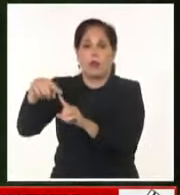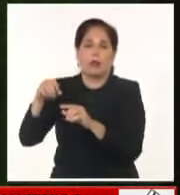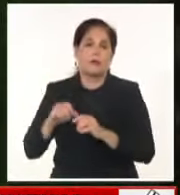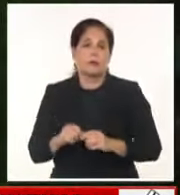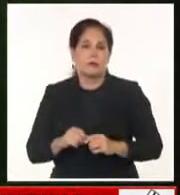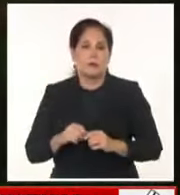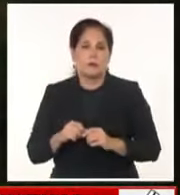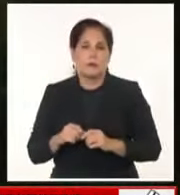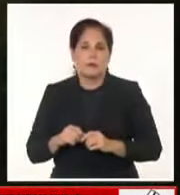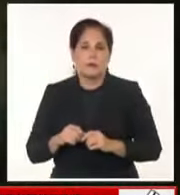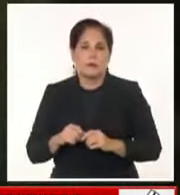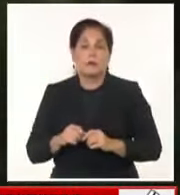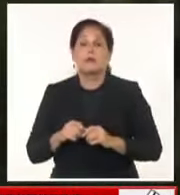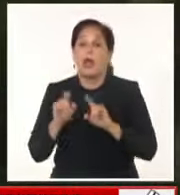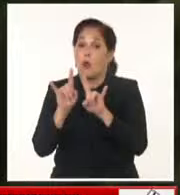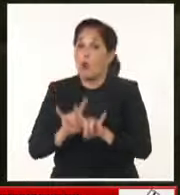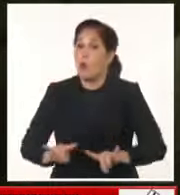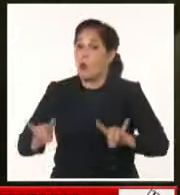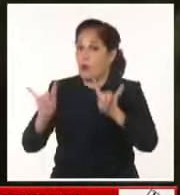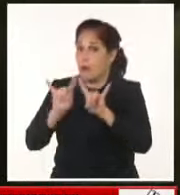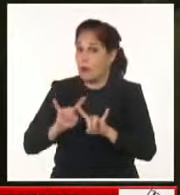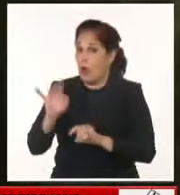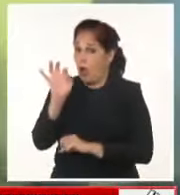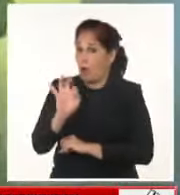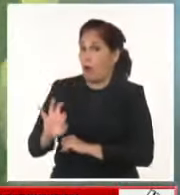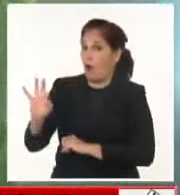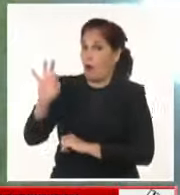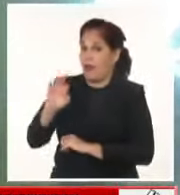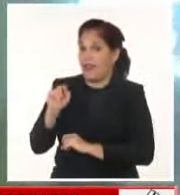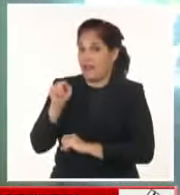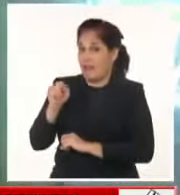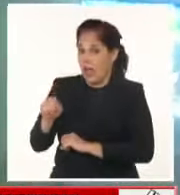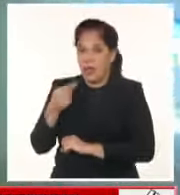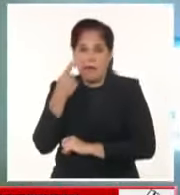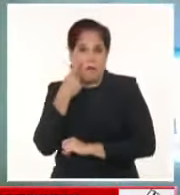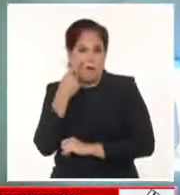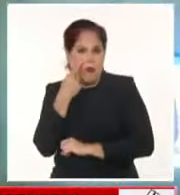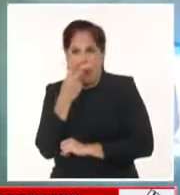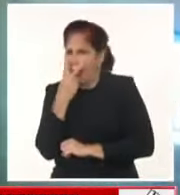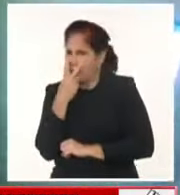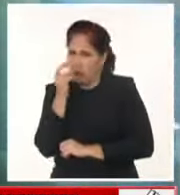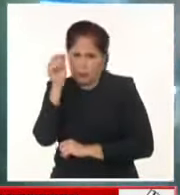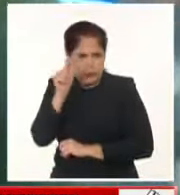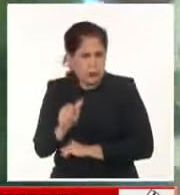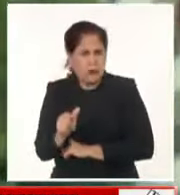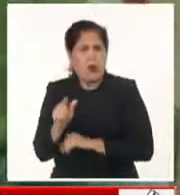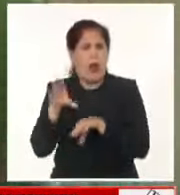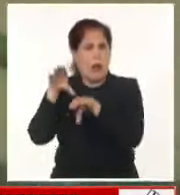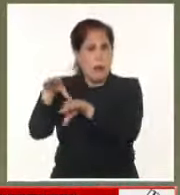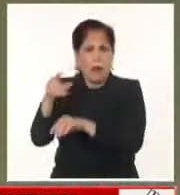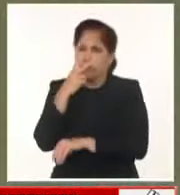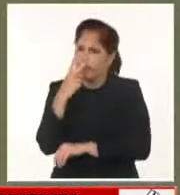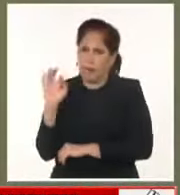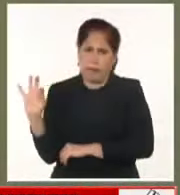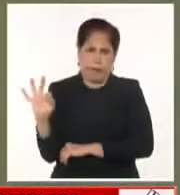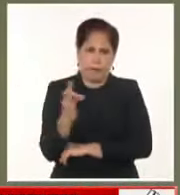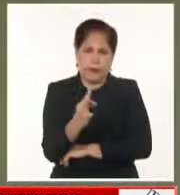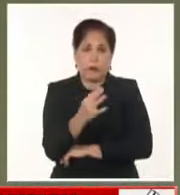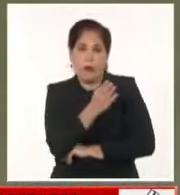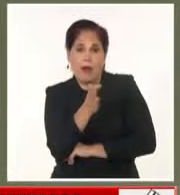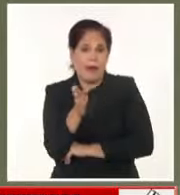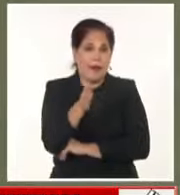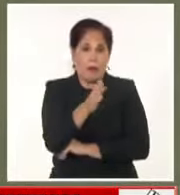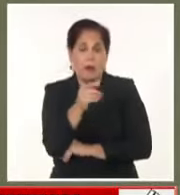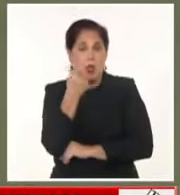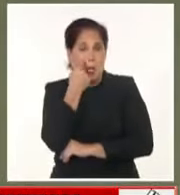de ellos, la Universidad del Alto Oriente Cubano, donde constató la atención a las personas. En todo el recorrido, Joel